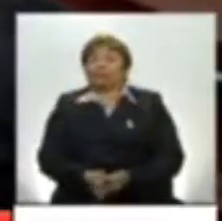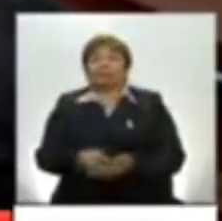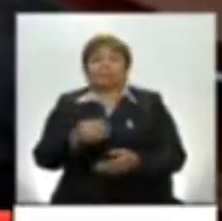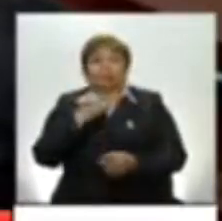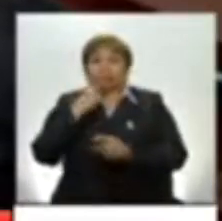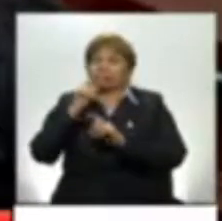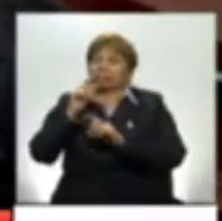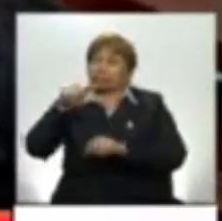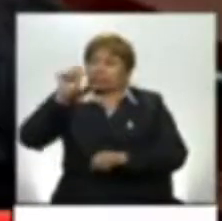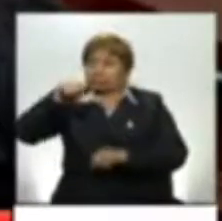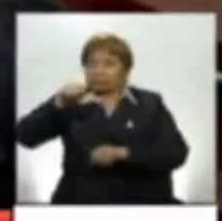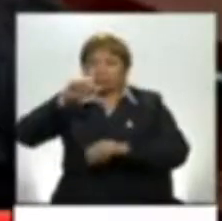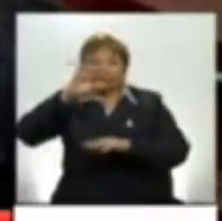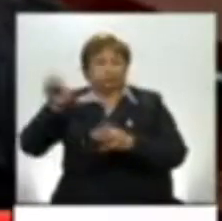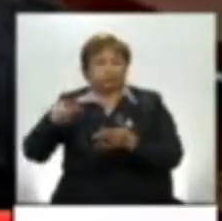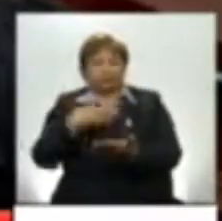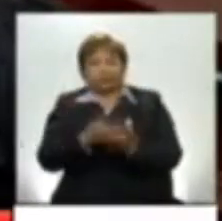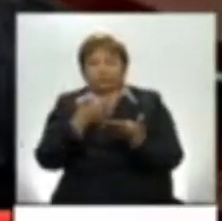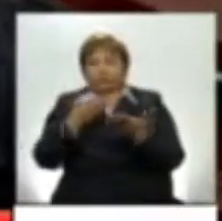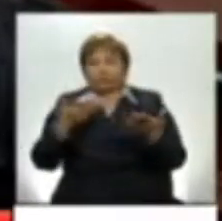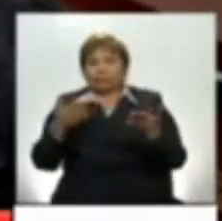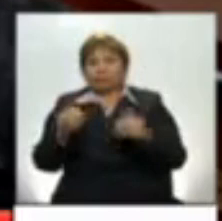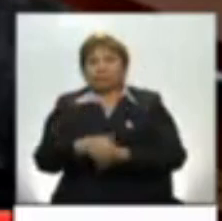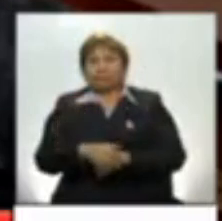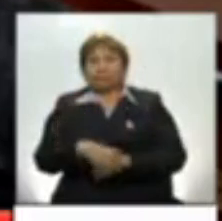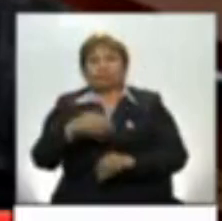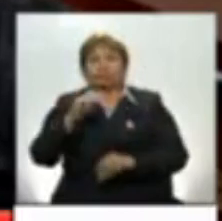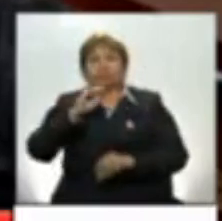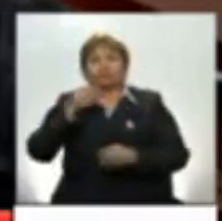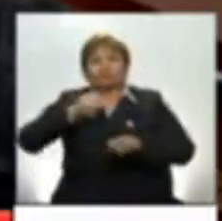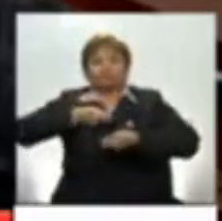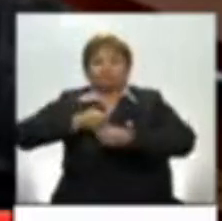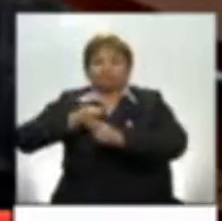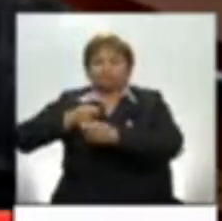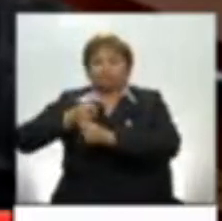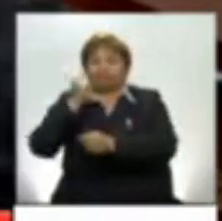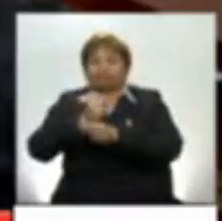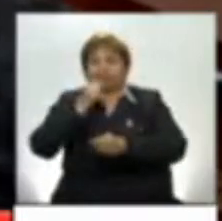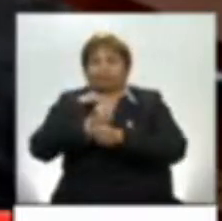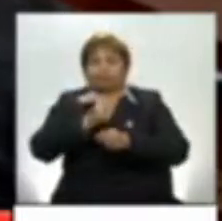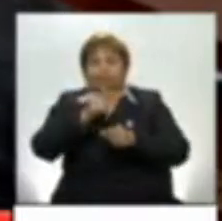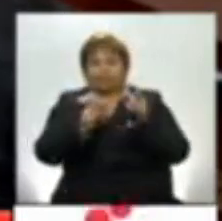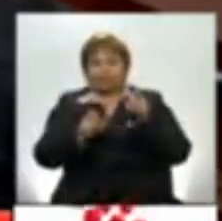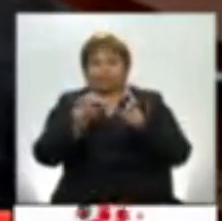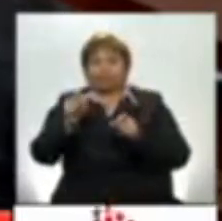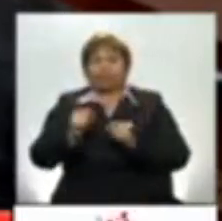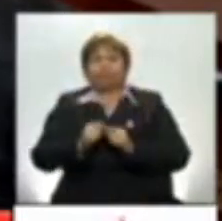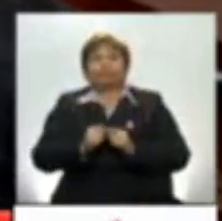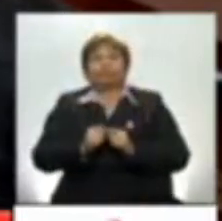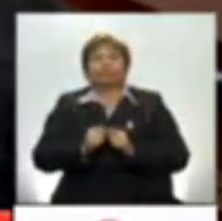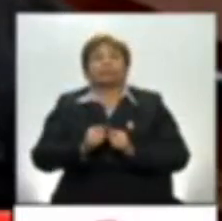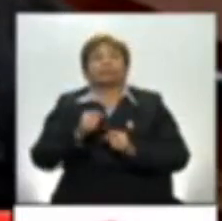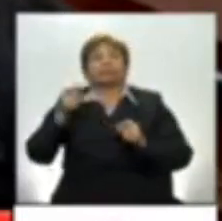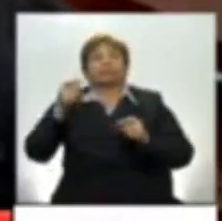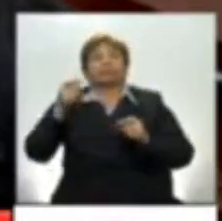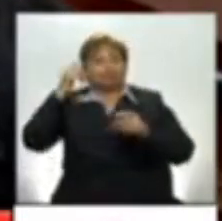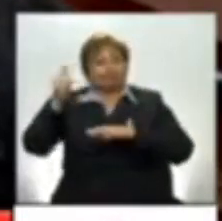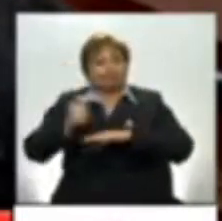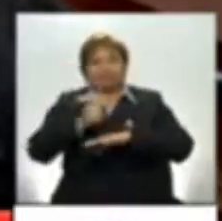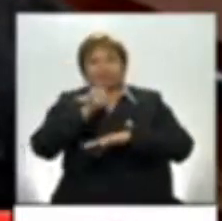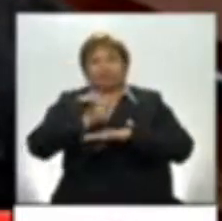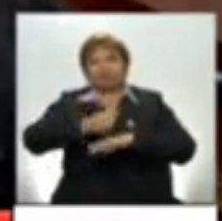los recursos hídricos del Perú, por los agricultores, por la conquista del Perú por